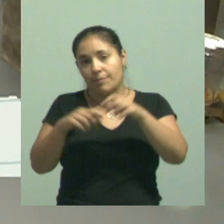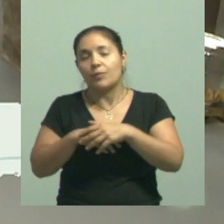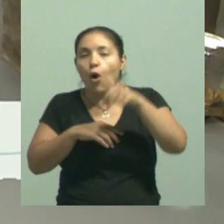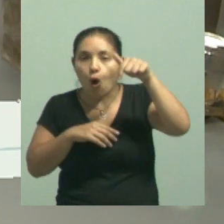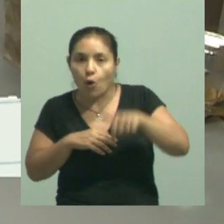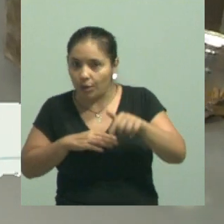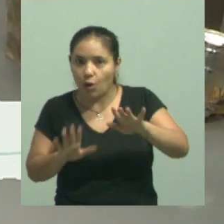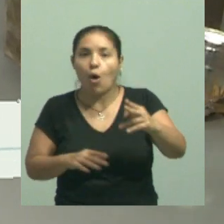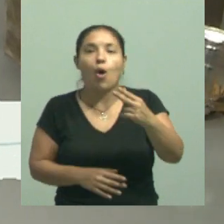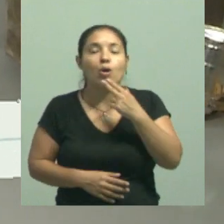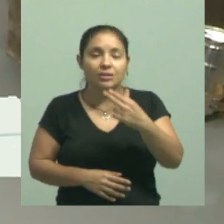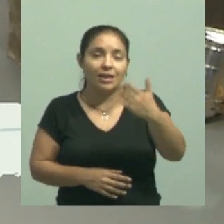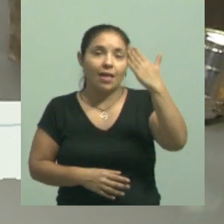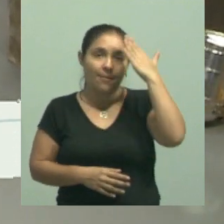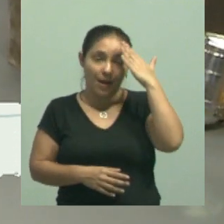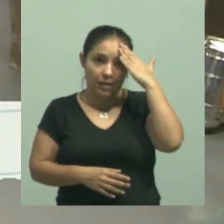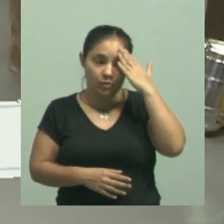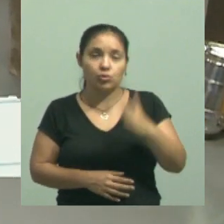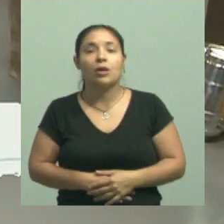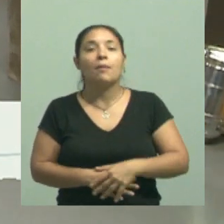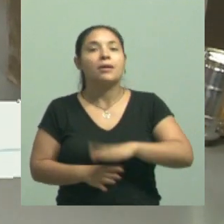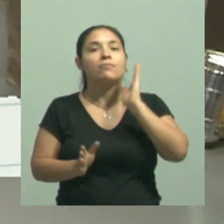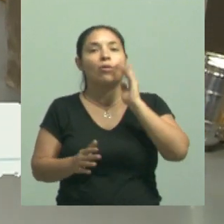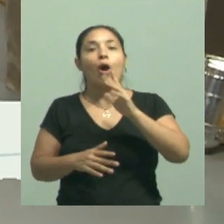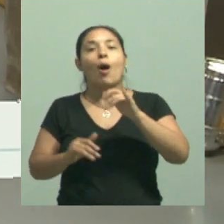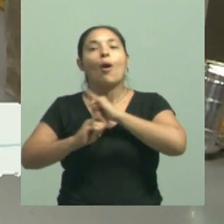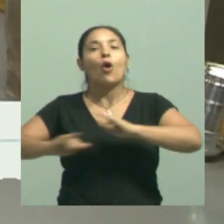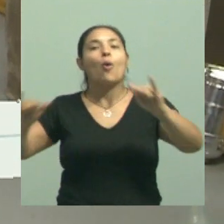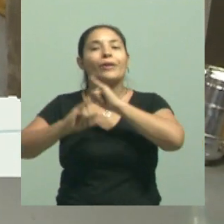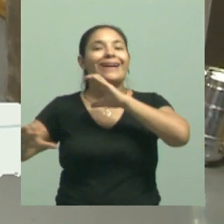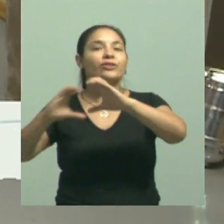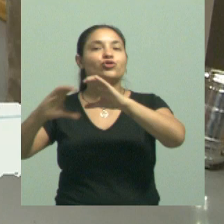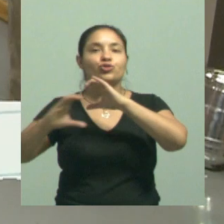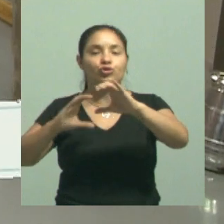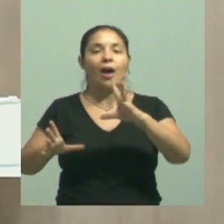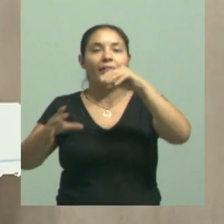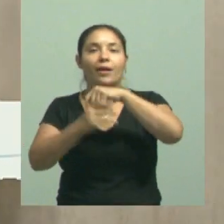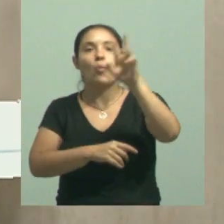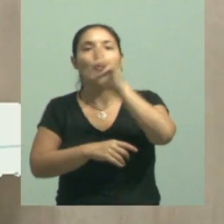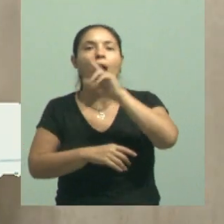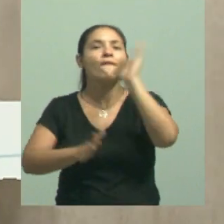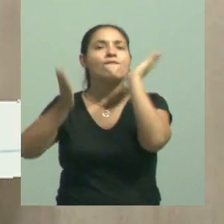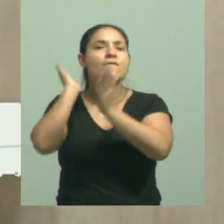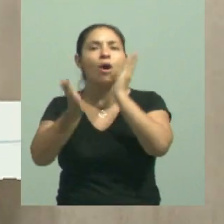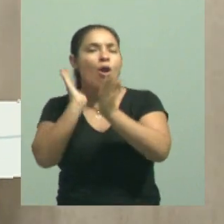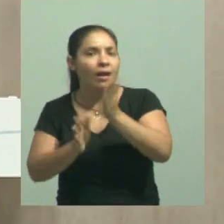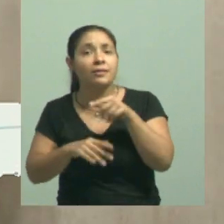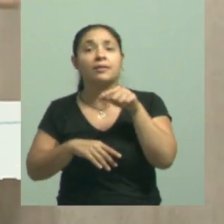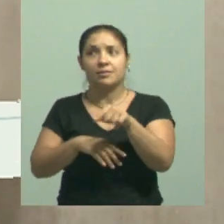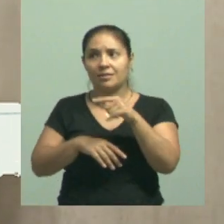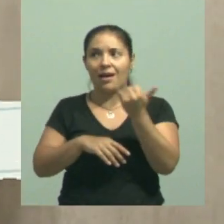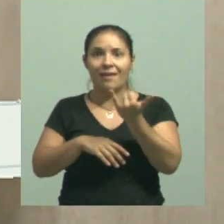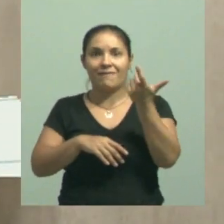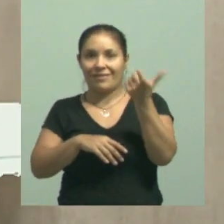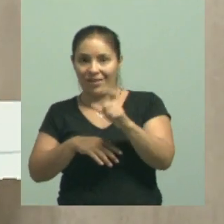pensar en el Día de Lucha contra la Violencia de Género en los medios de comunicación, y me acuerdo de que sacaron un video y todo para anunciar ese